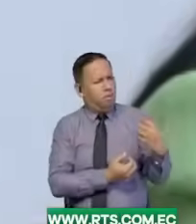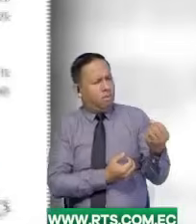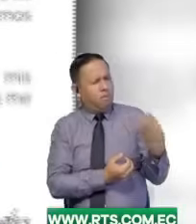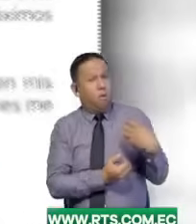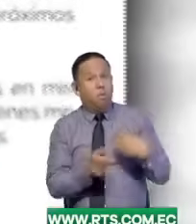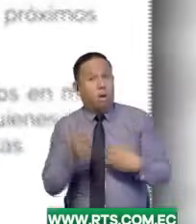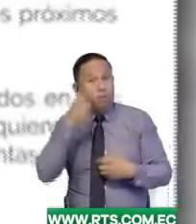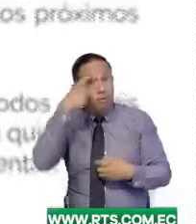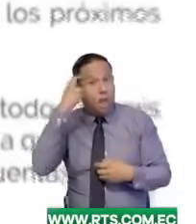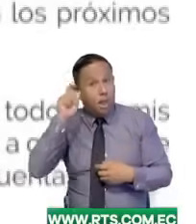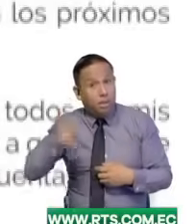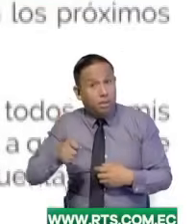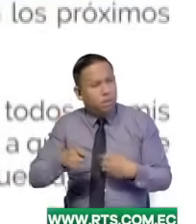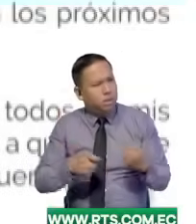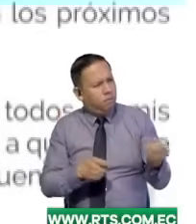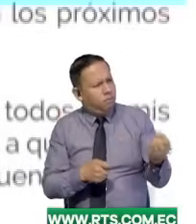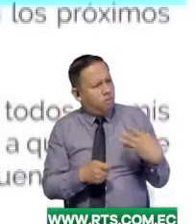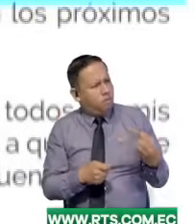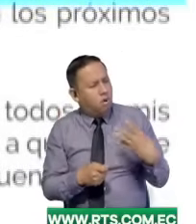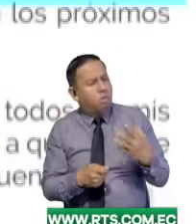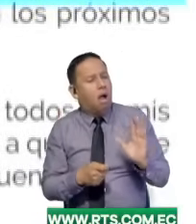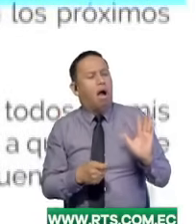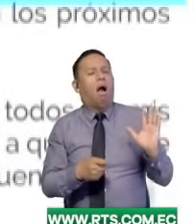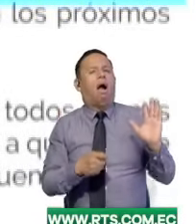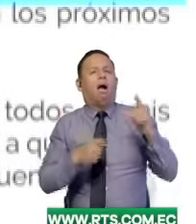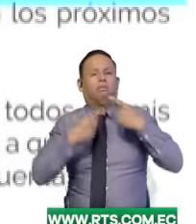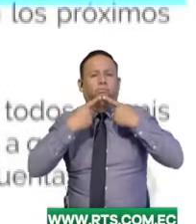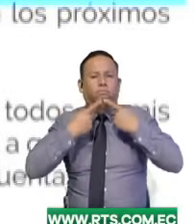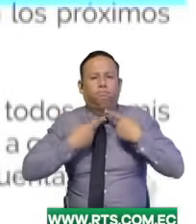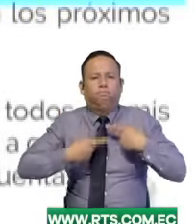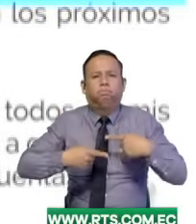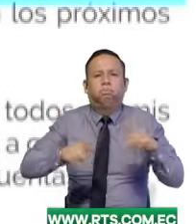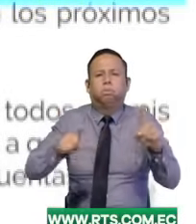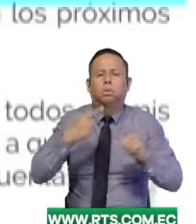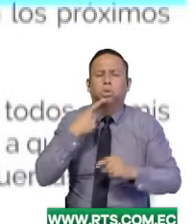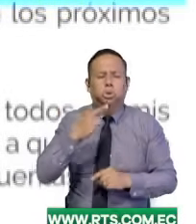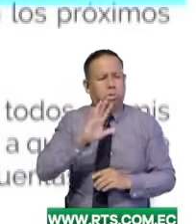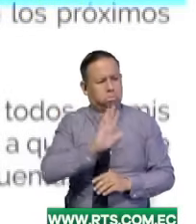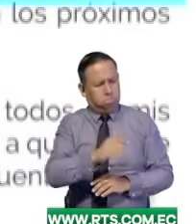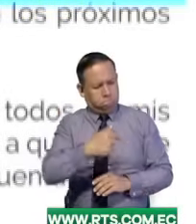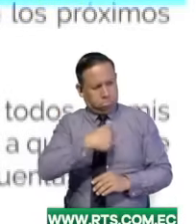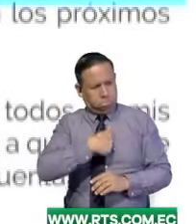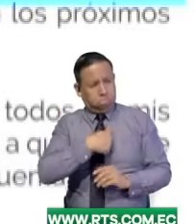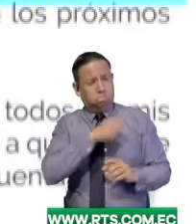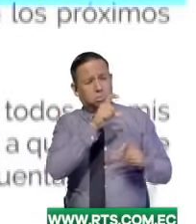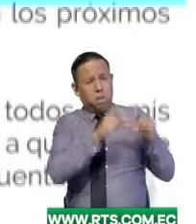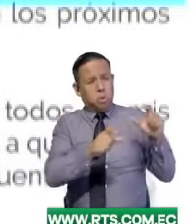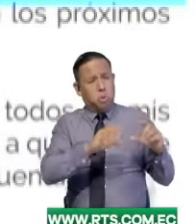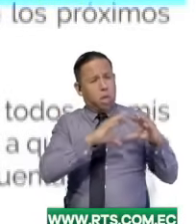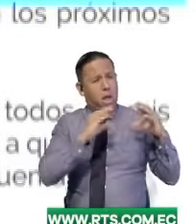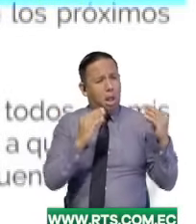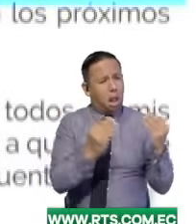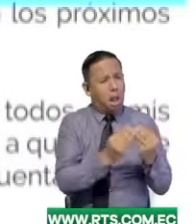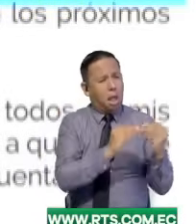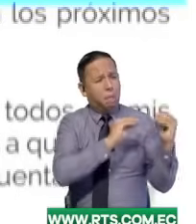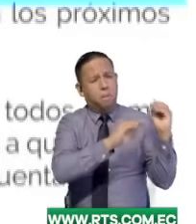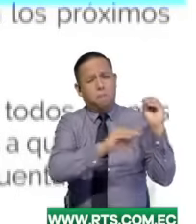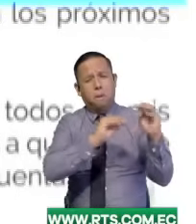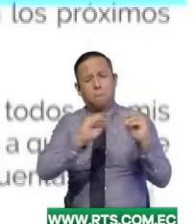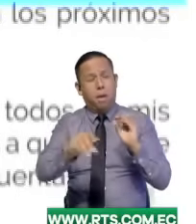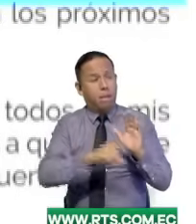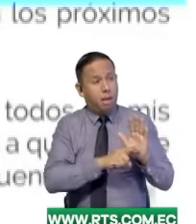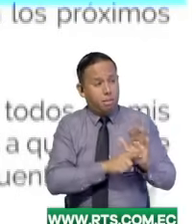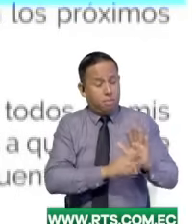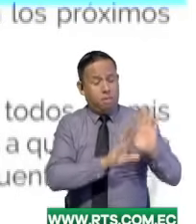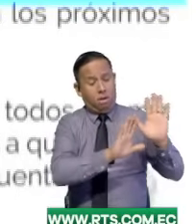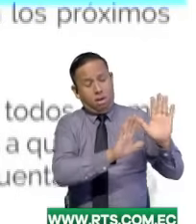emitió un comunicado en el cual aseguró que continuará desmontando las narrativas de corrupción impulsadas por varios